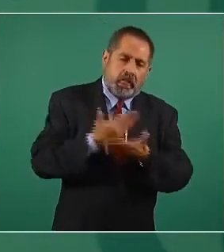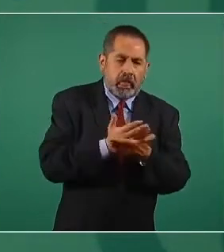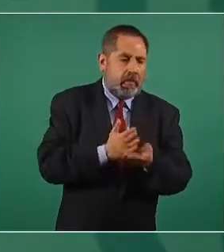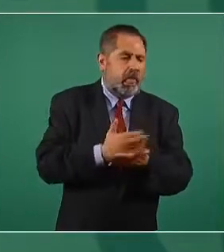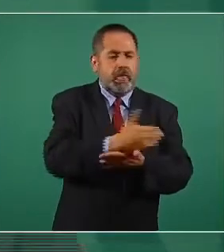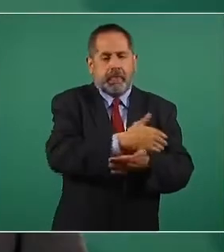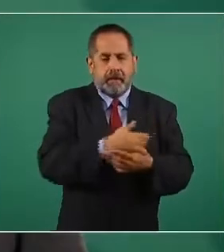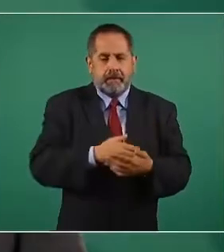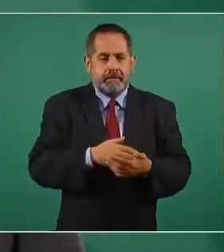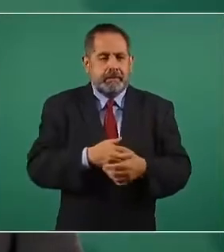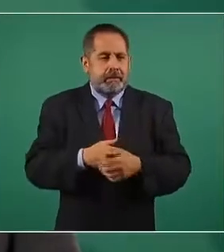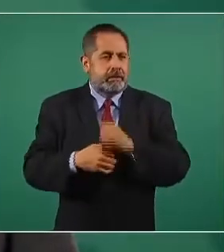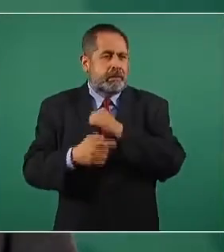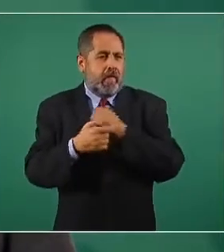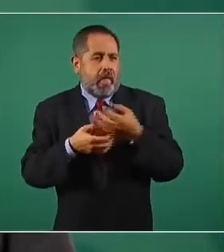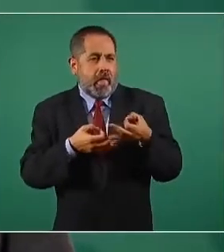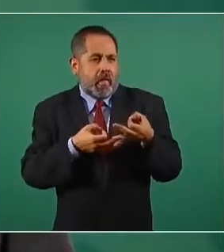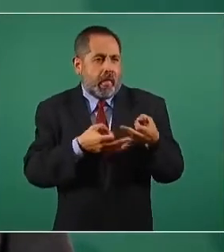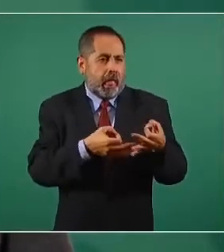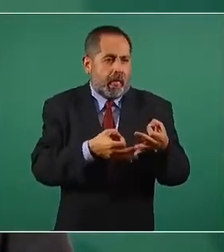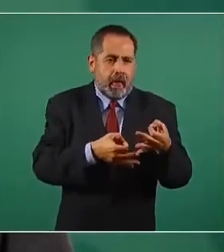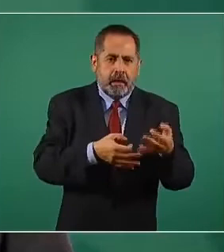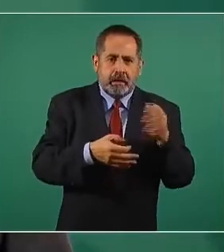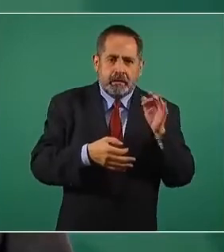las tentaciones